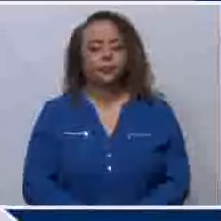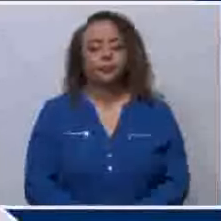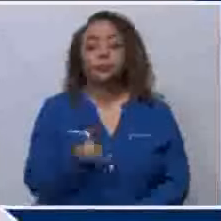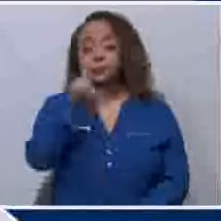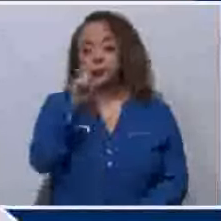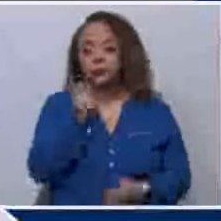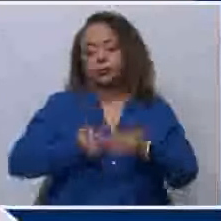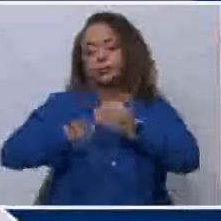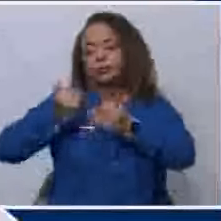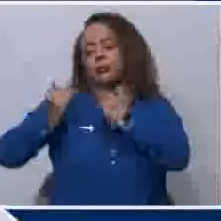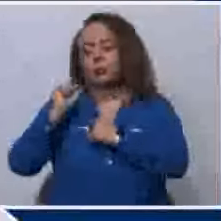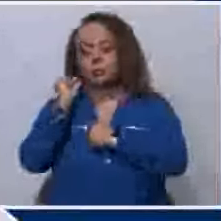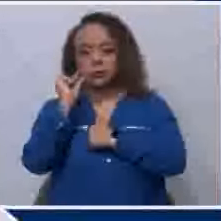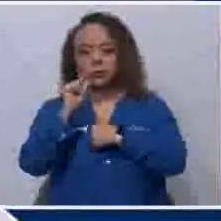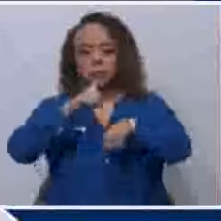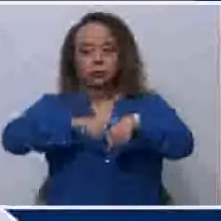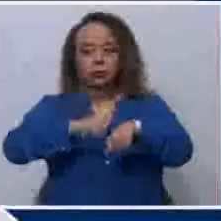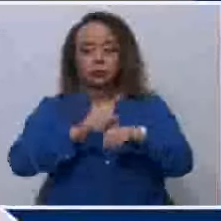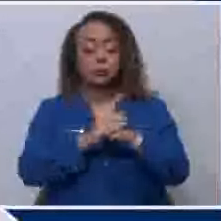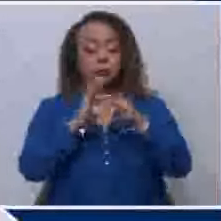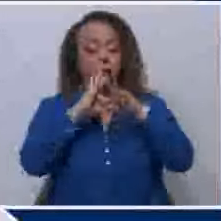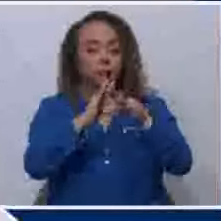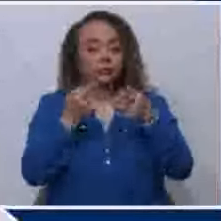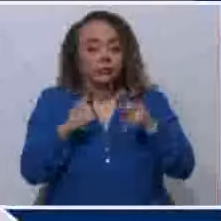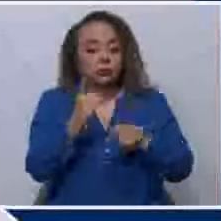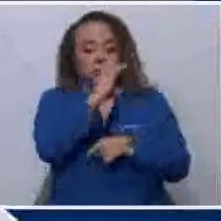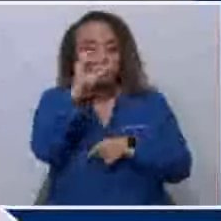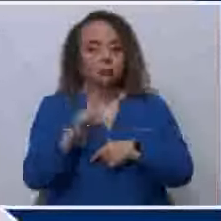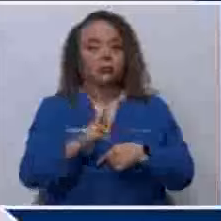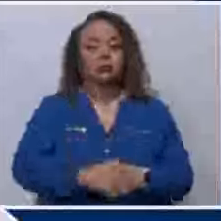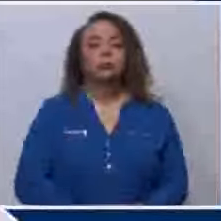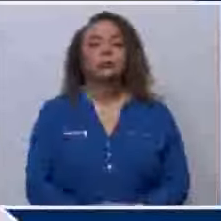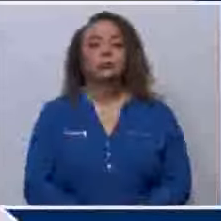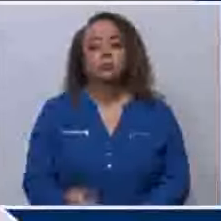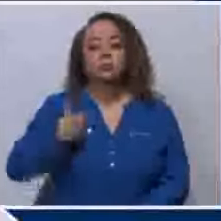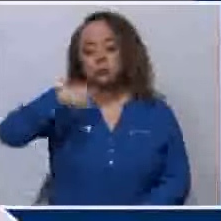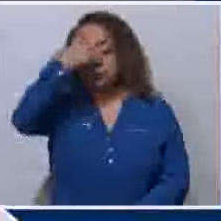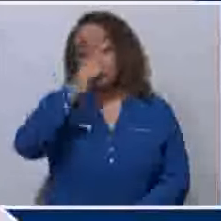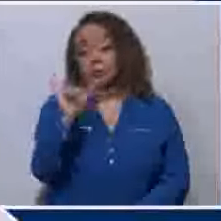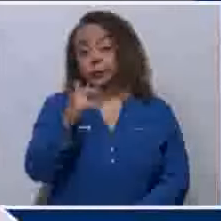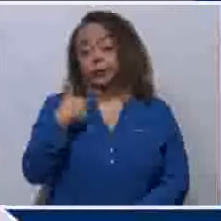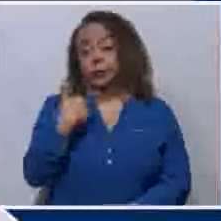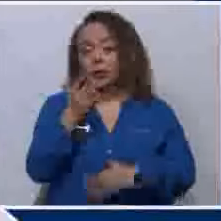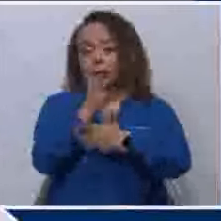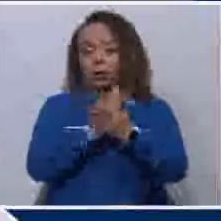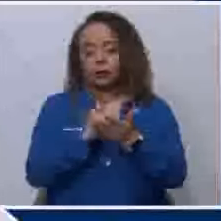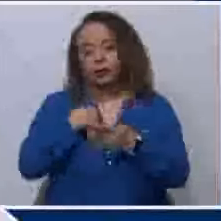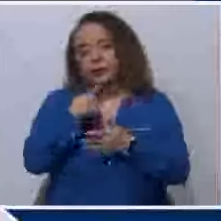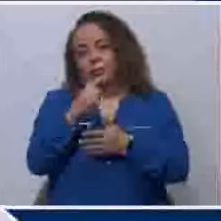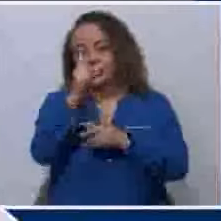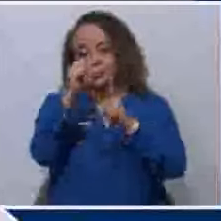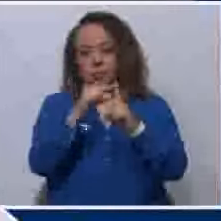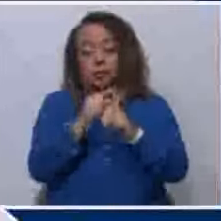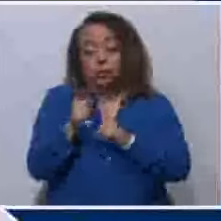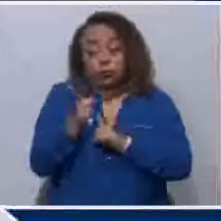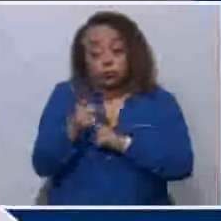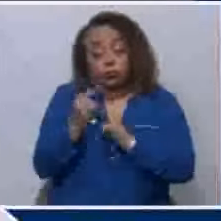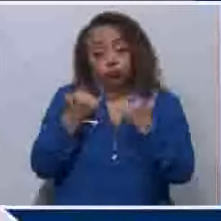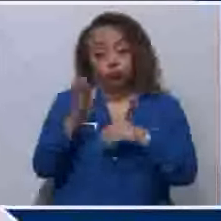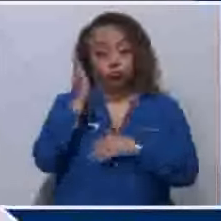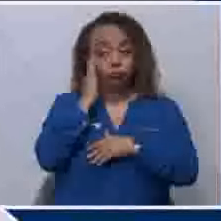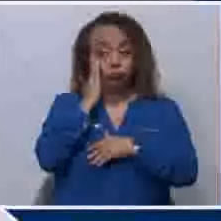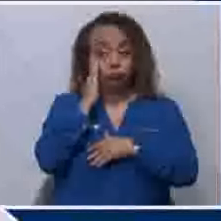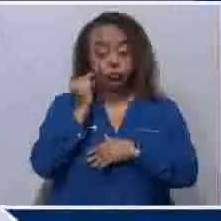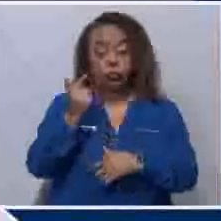y retrocediendo un poco en el tiempo respecto de lo que pasó en Costa Rica, creo que también hay una cuestión del, voy a decirle una palabra que ustedes ya conocen por Messi,